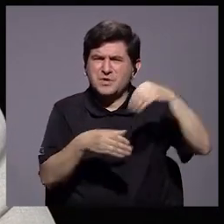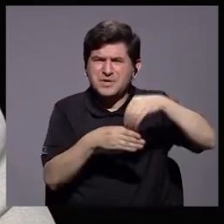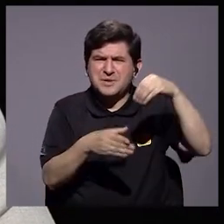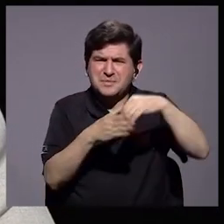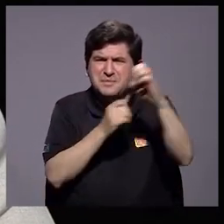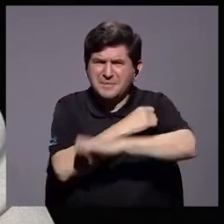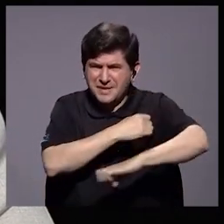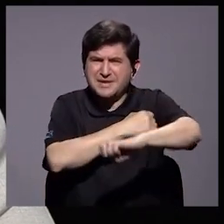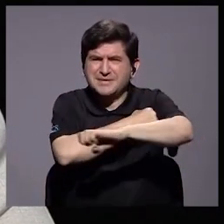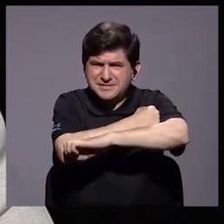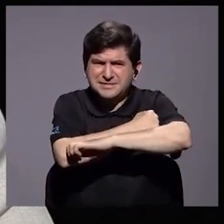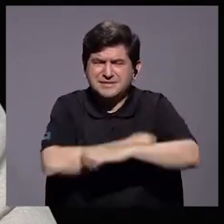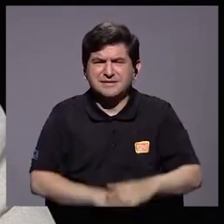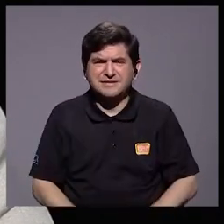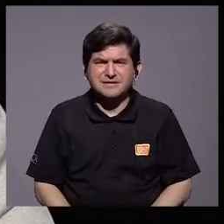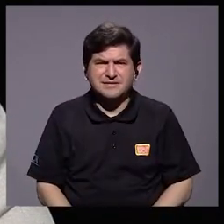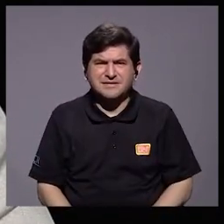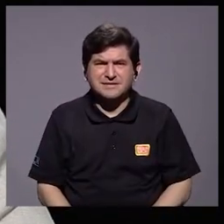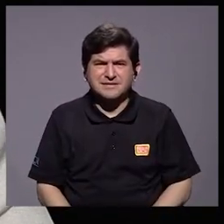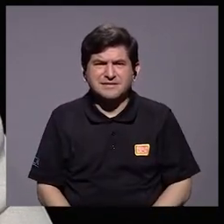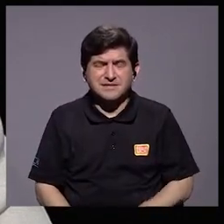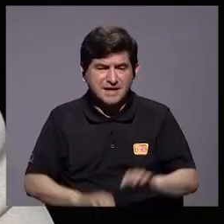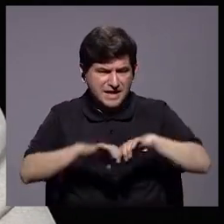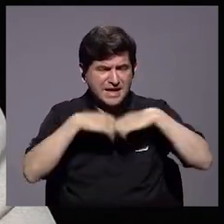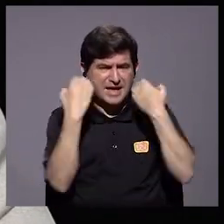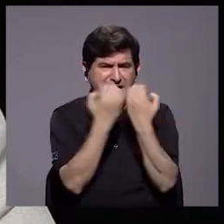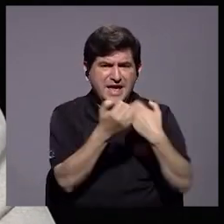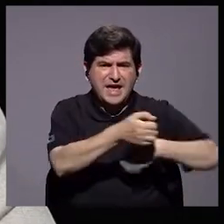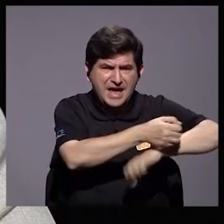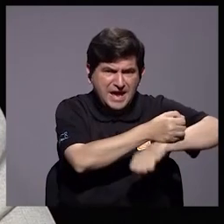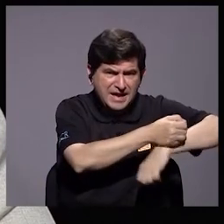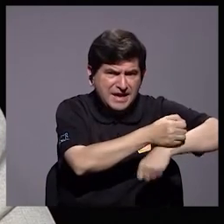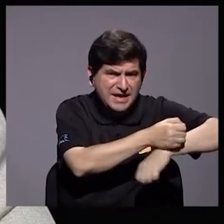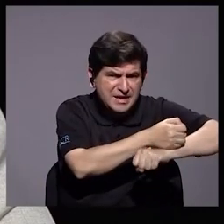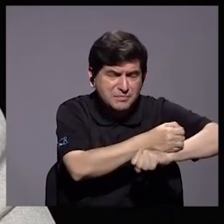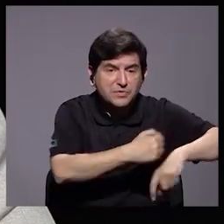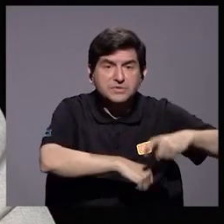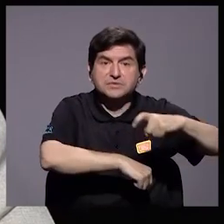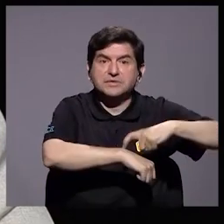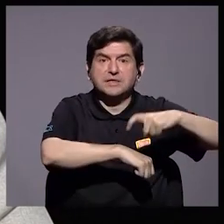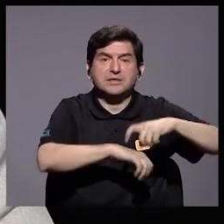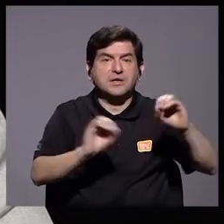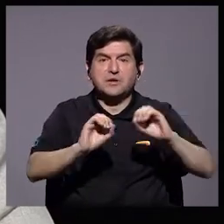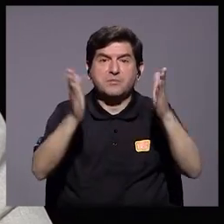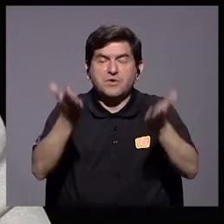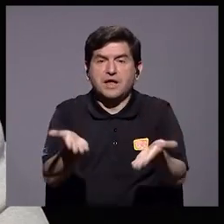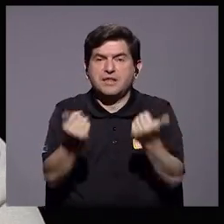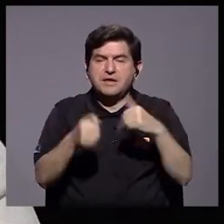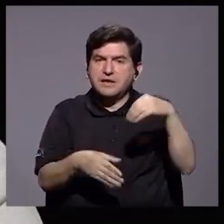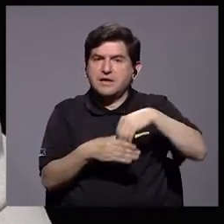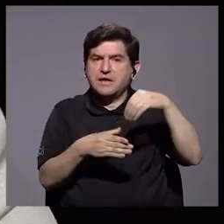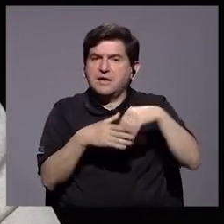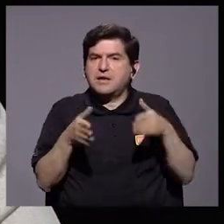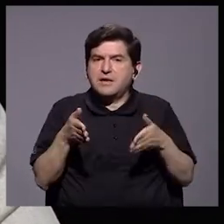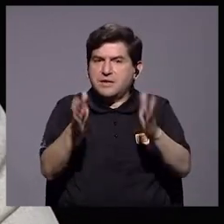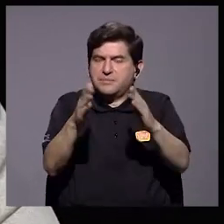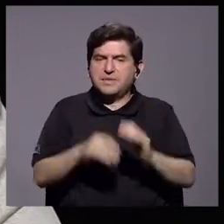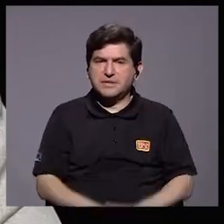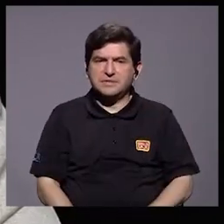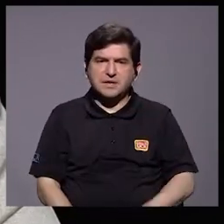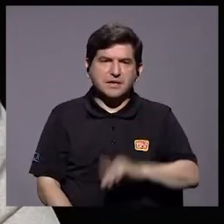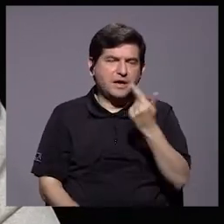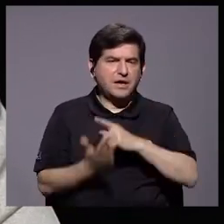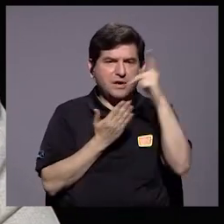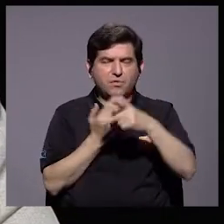en los partidos más bien en los equipos de fútbol verdad en época en la que nadie quiere invertir en la calle casualmente en otro 360